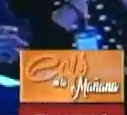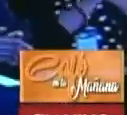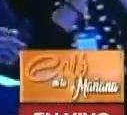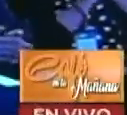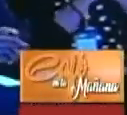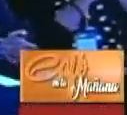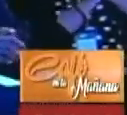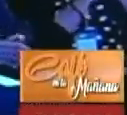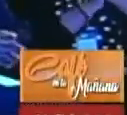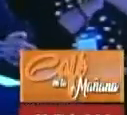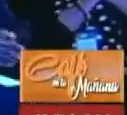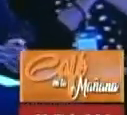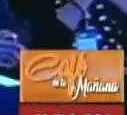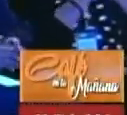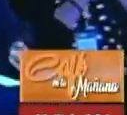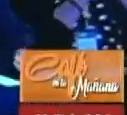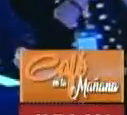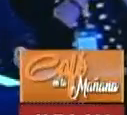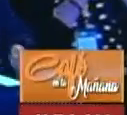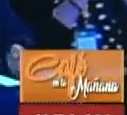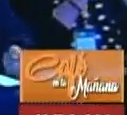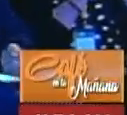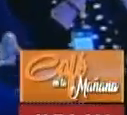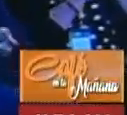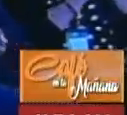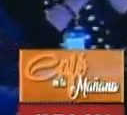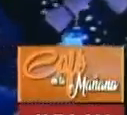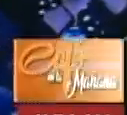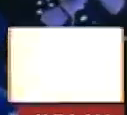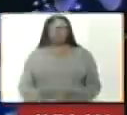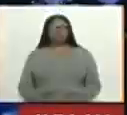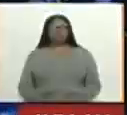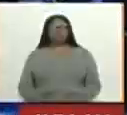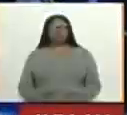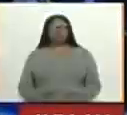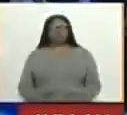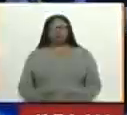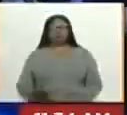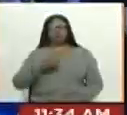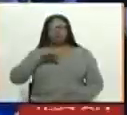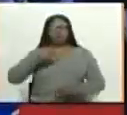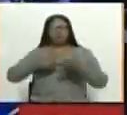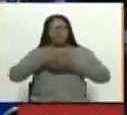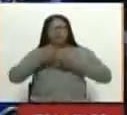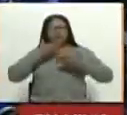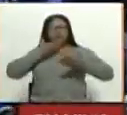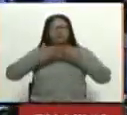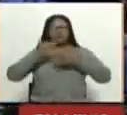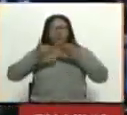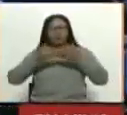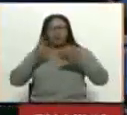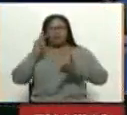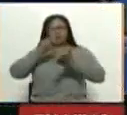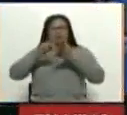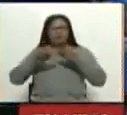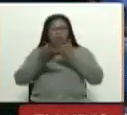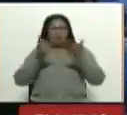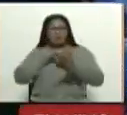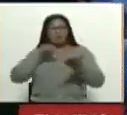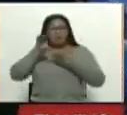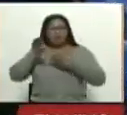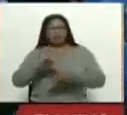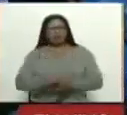bueno sin más y agradecidos con ustedes por su presencia acá en nuestro país a quienes nos acompañan del resto del continente y